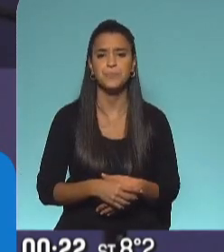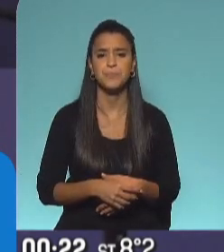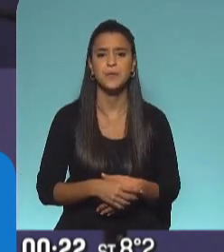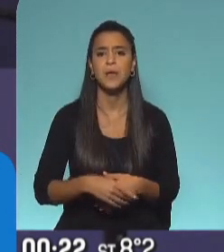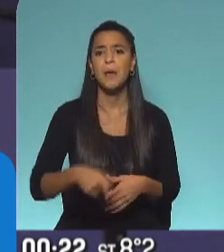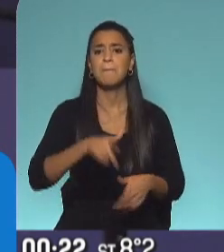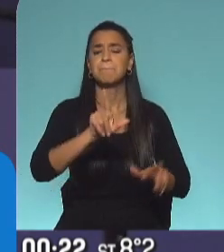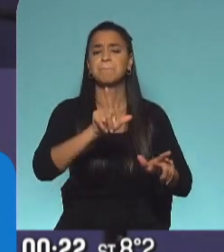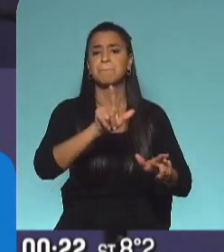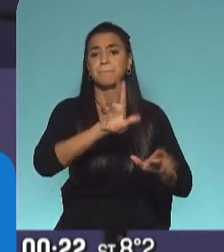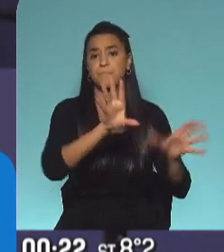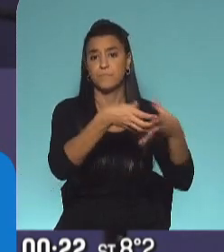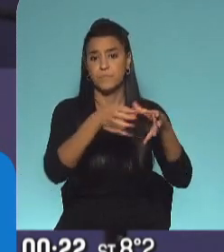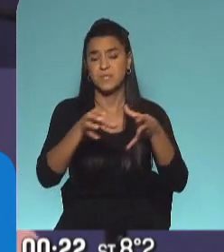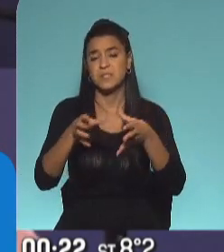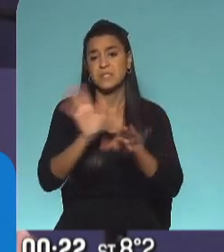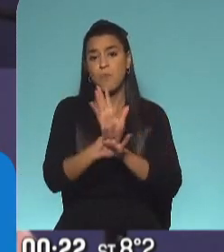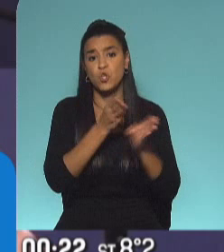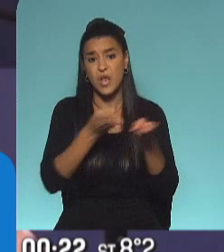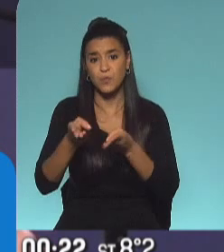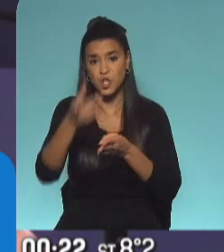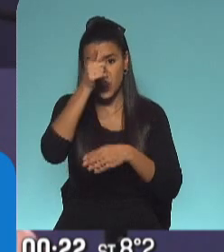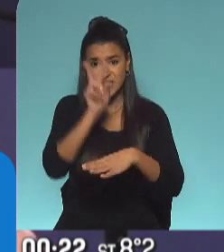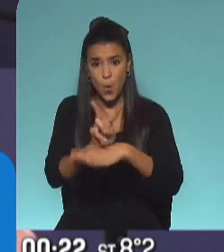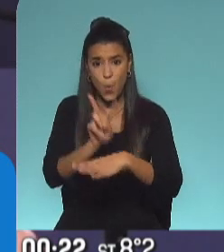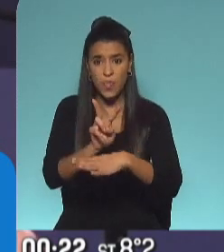Tu je podbacio i deo naših bezbednosnih službi,